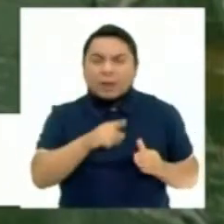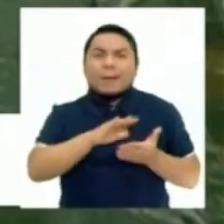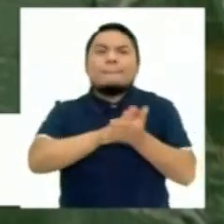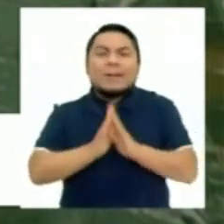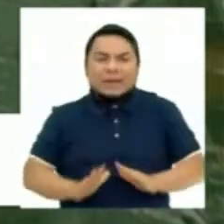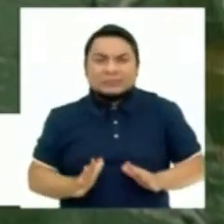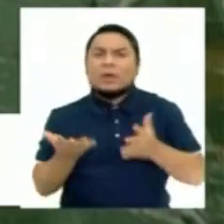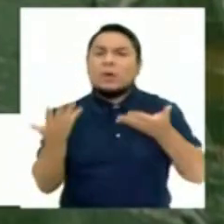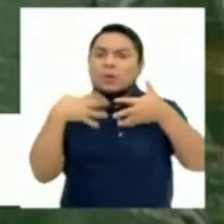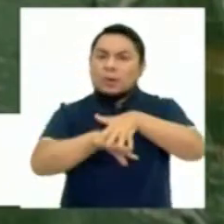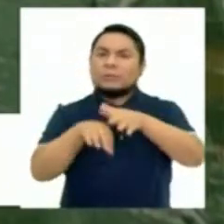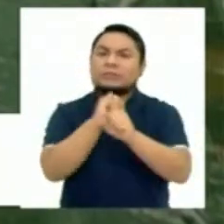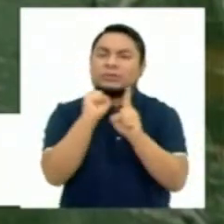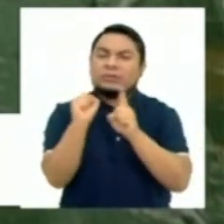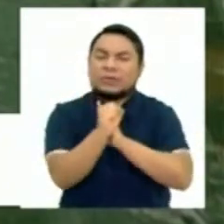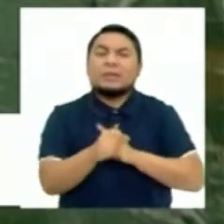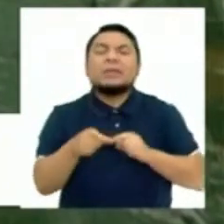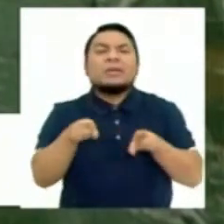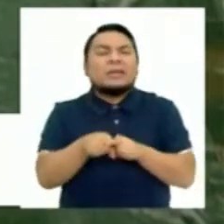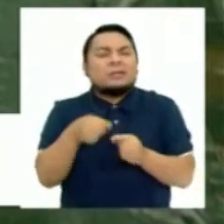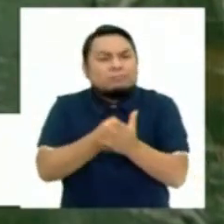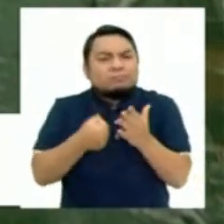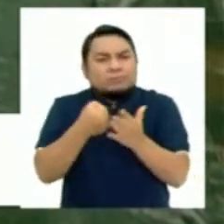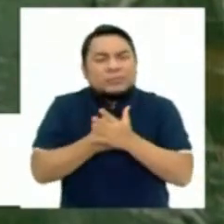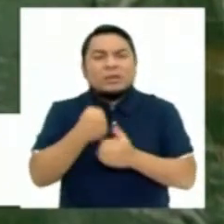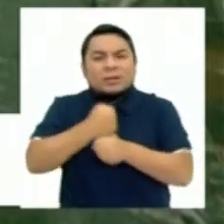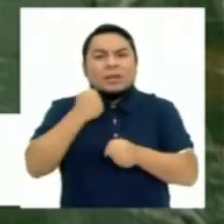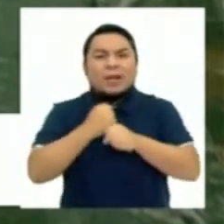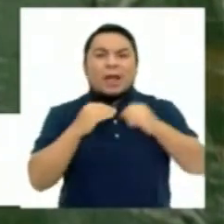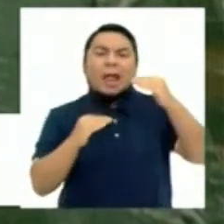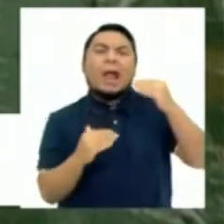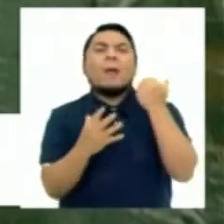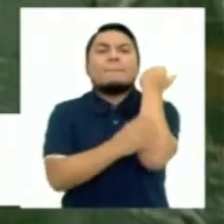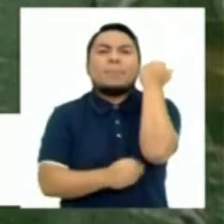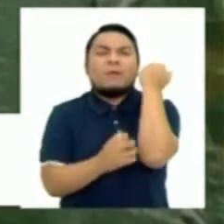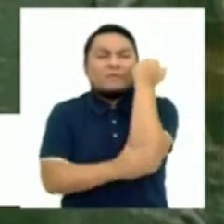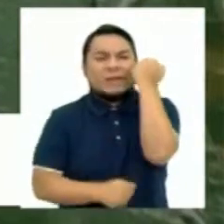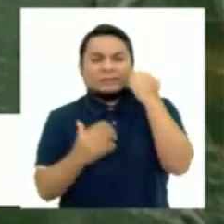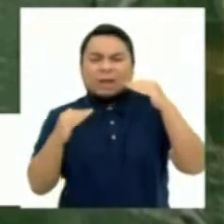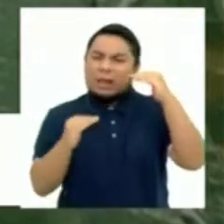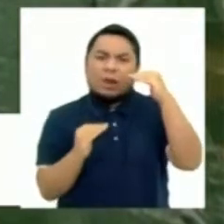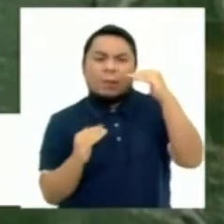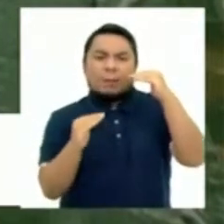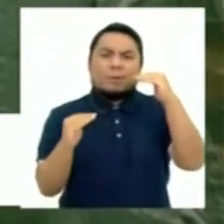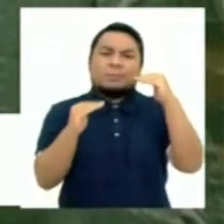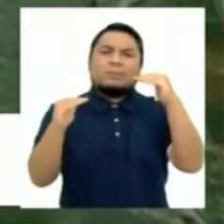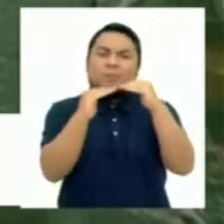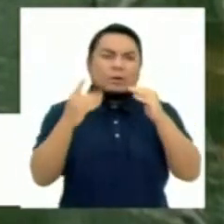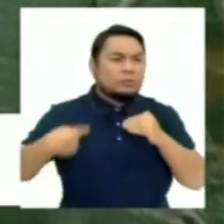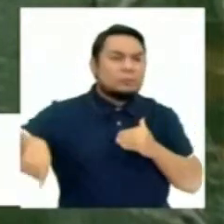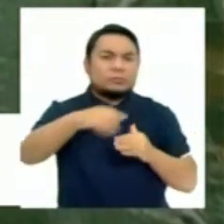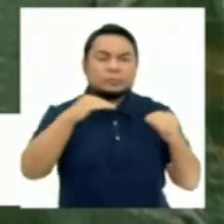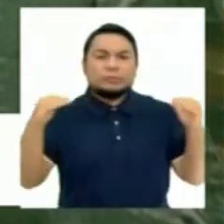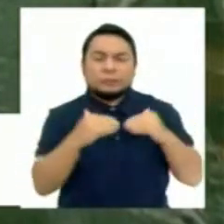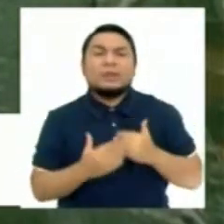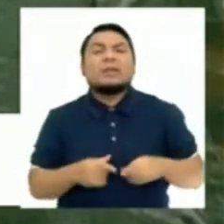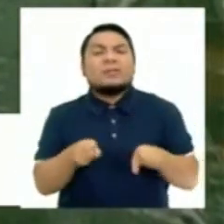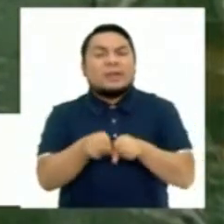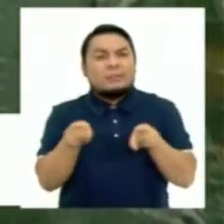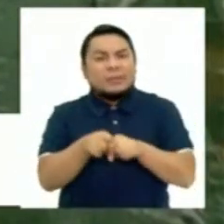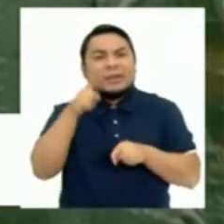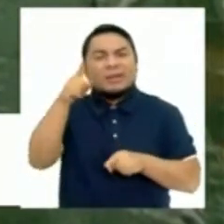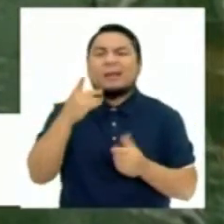social y que logre reducir drásticamente la pobreza y eliminar la pobreza extrema, que reduzca las